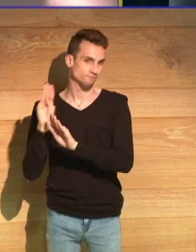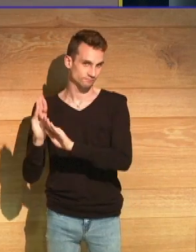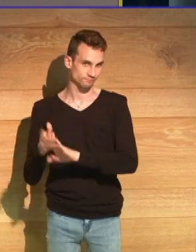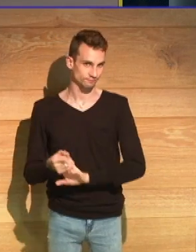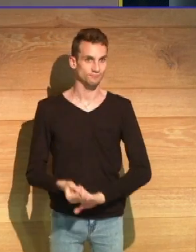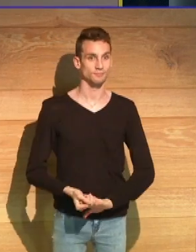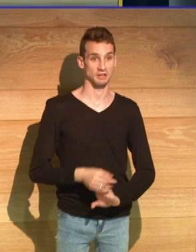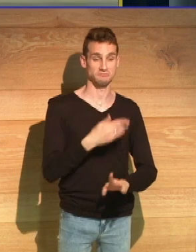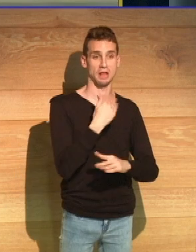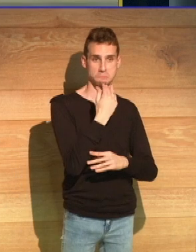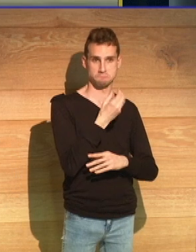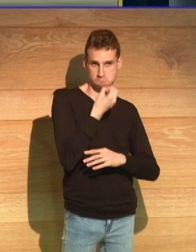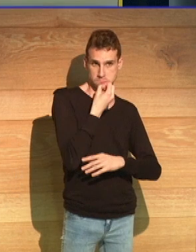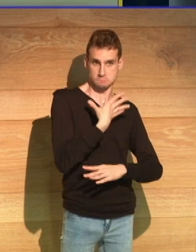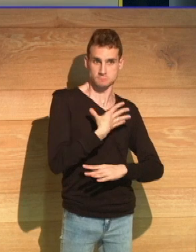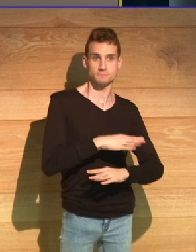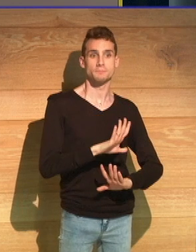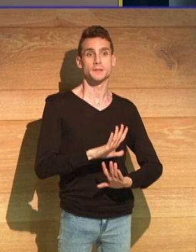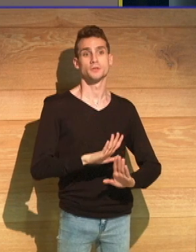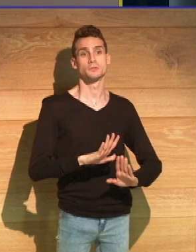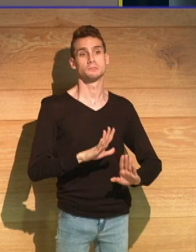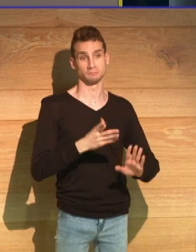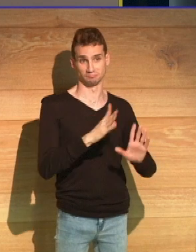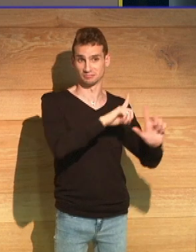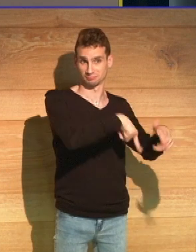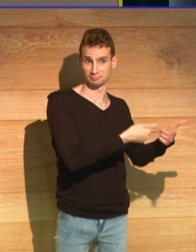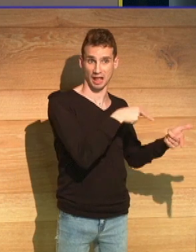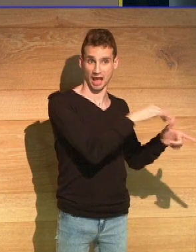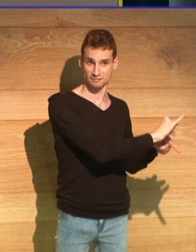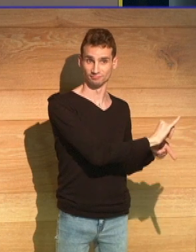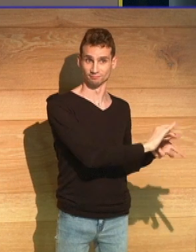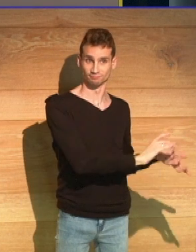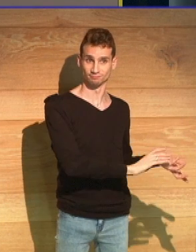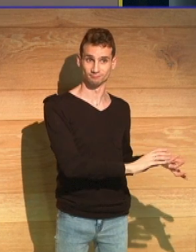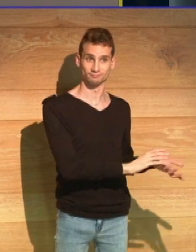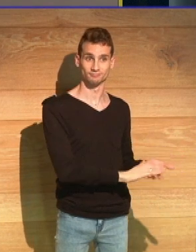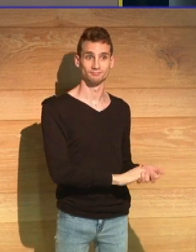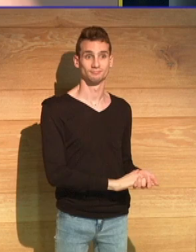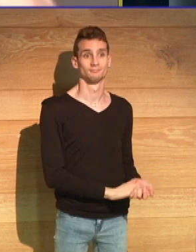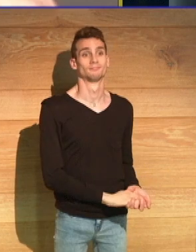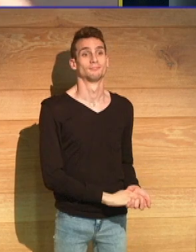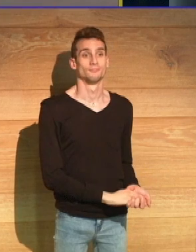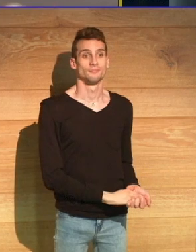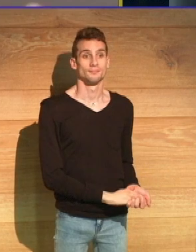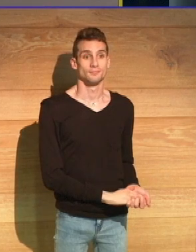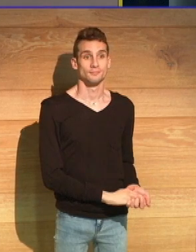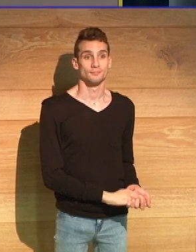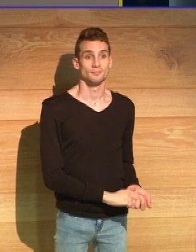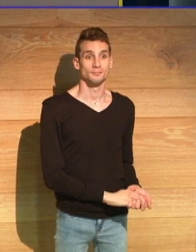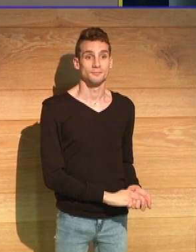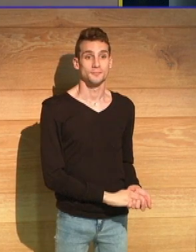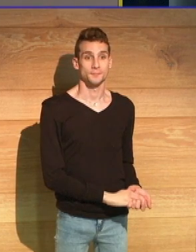que son buenísimos, pero están en la basura, ¿no? En vez de ser Buckminster Fuller y esas